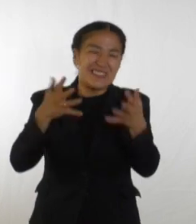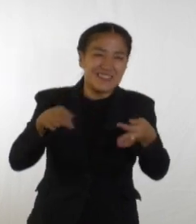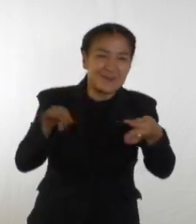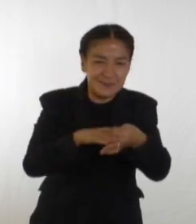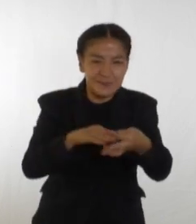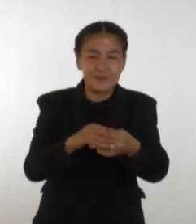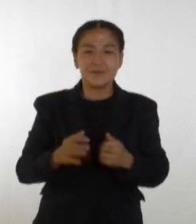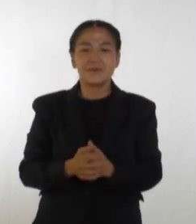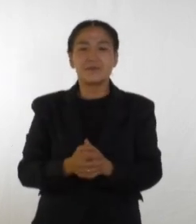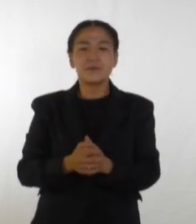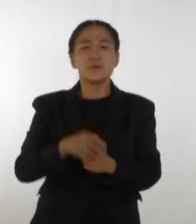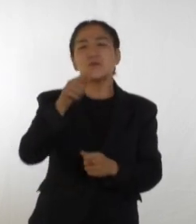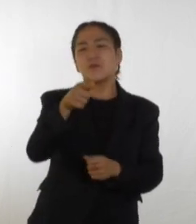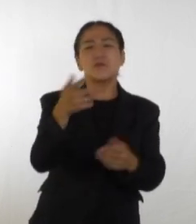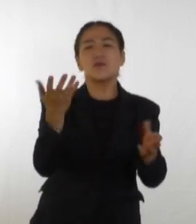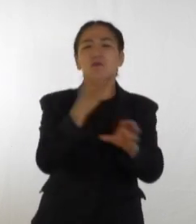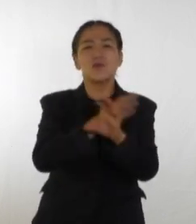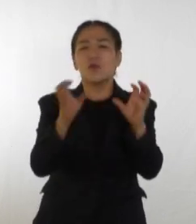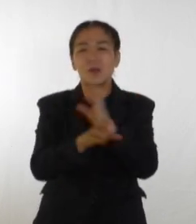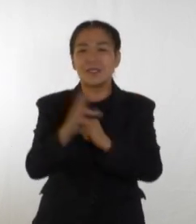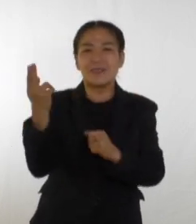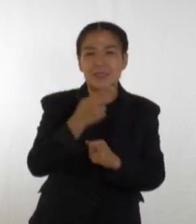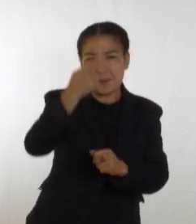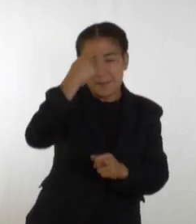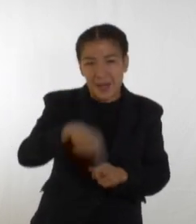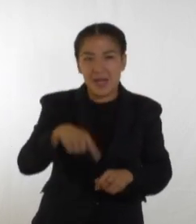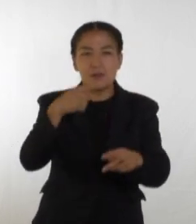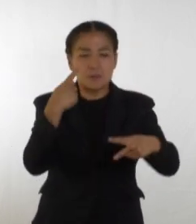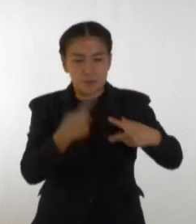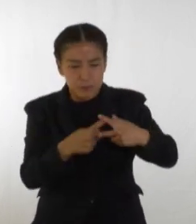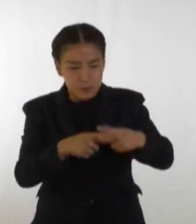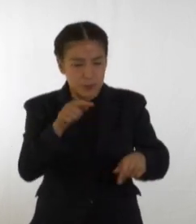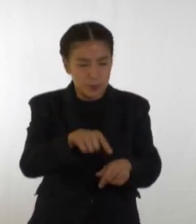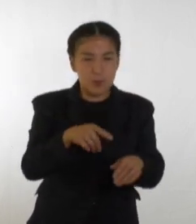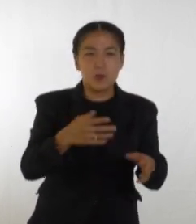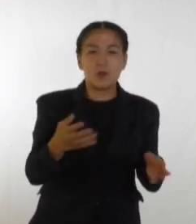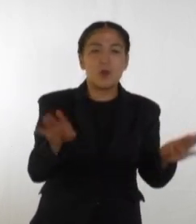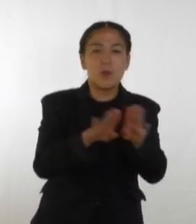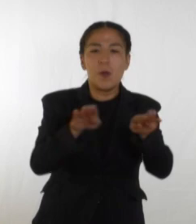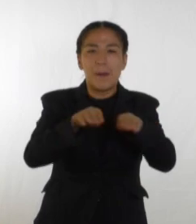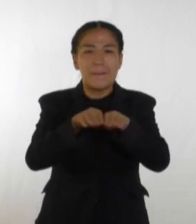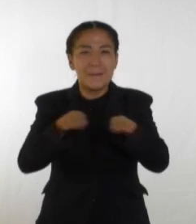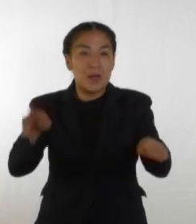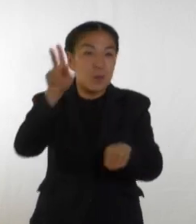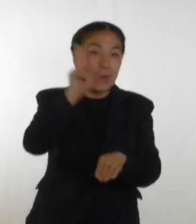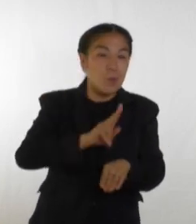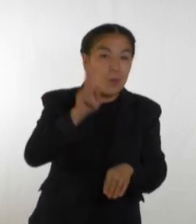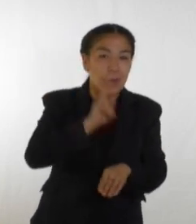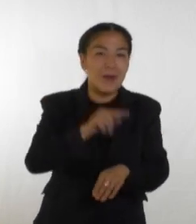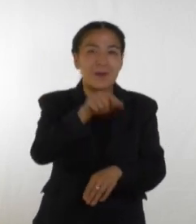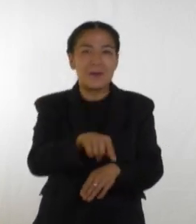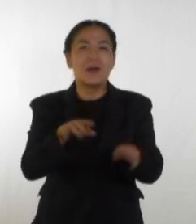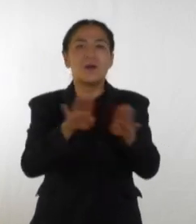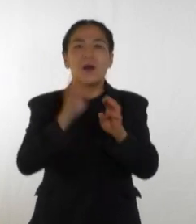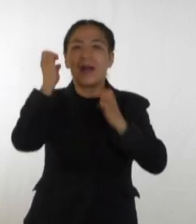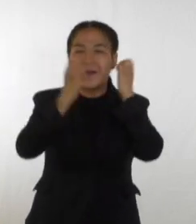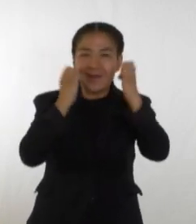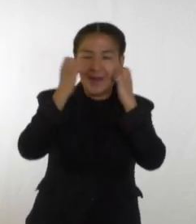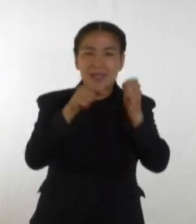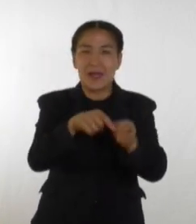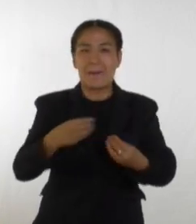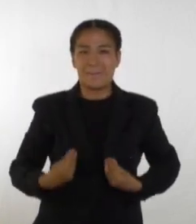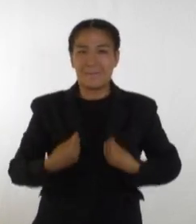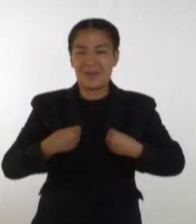y poco. Doctora, ¿qué cosas necesitaríamos hacer o qué cálculos se necesitarían hacer para medir las probabilidades de los eventos